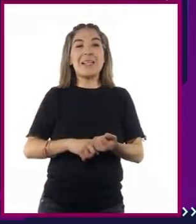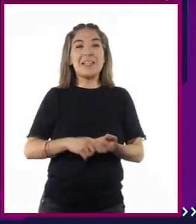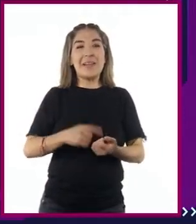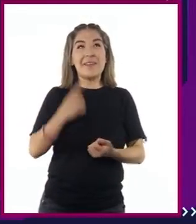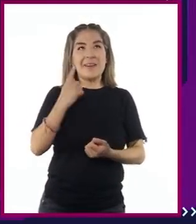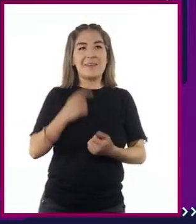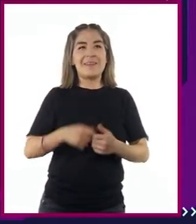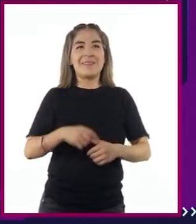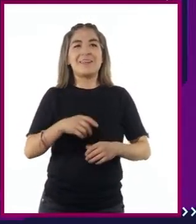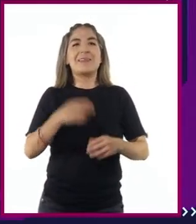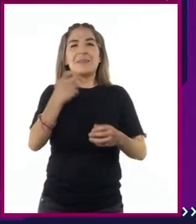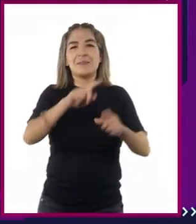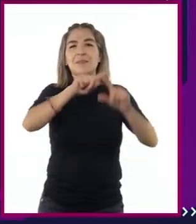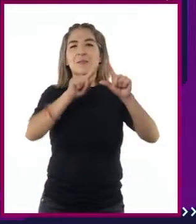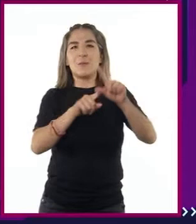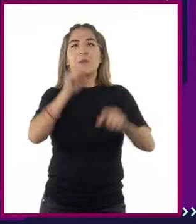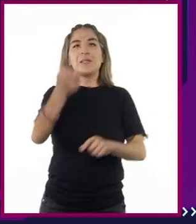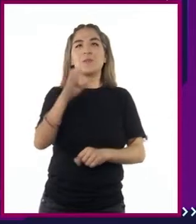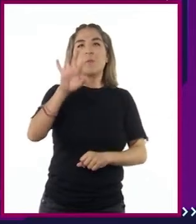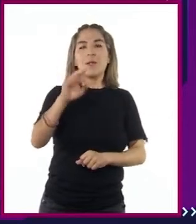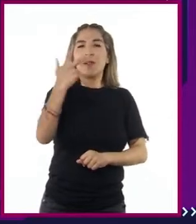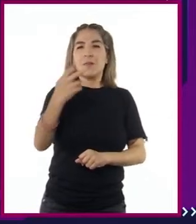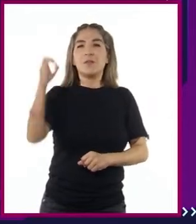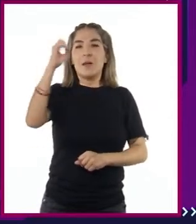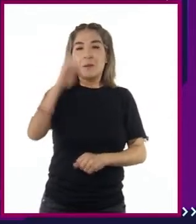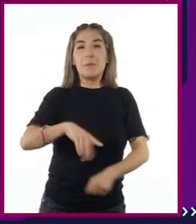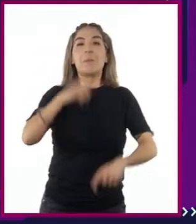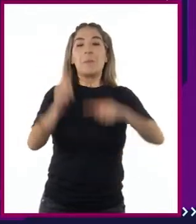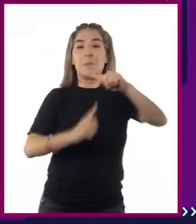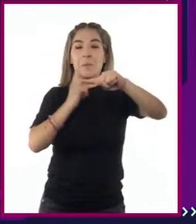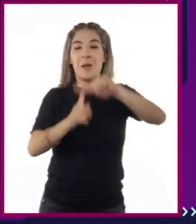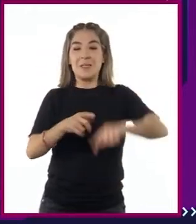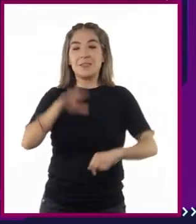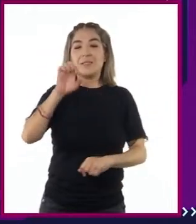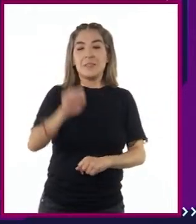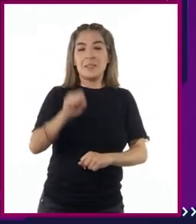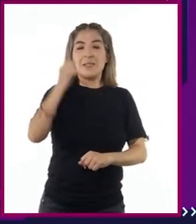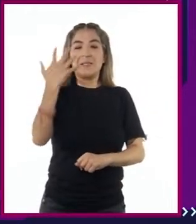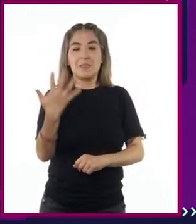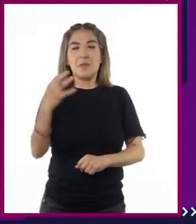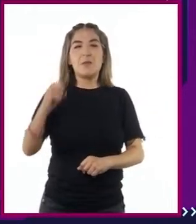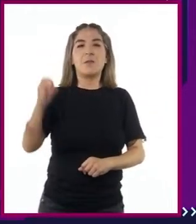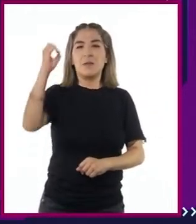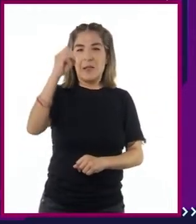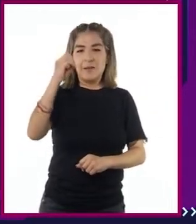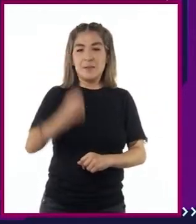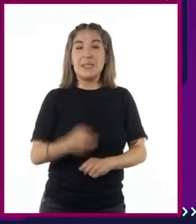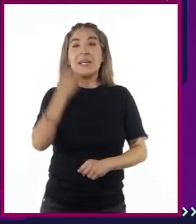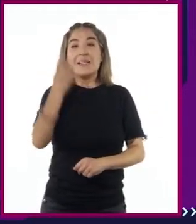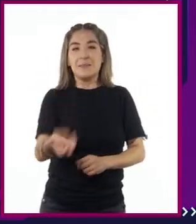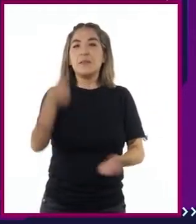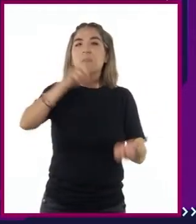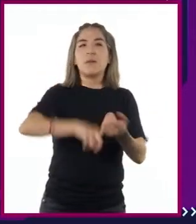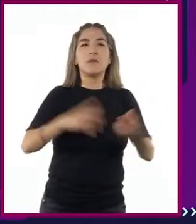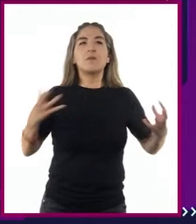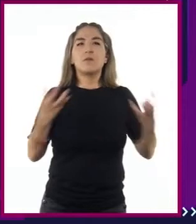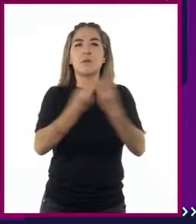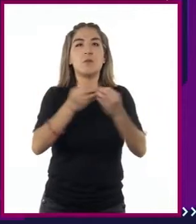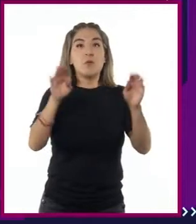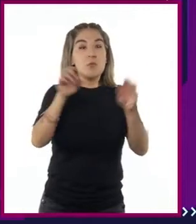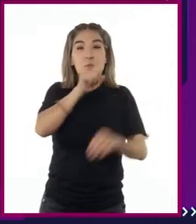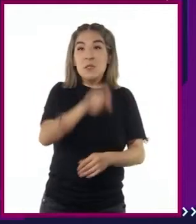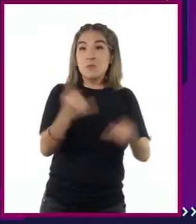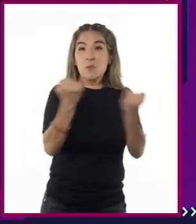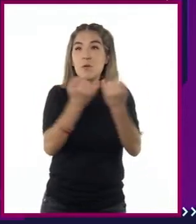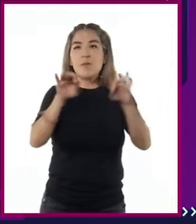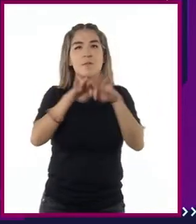es igual a la suma de 48 grados más 65 grados, que son los interiores no adyacentes a